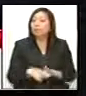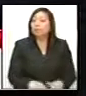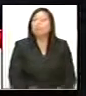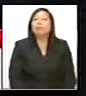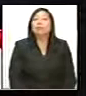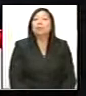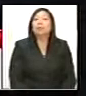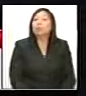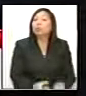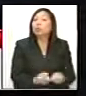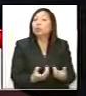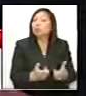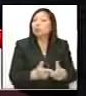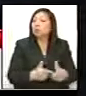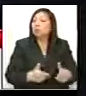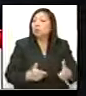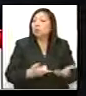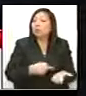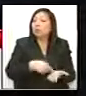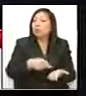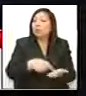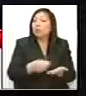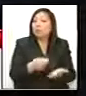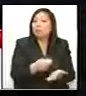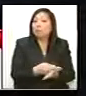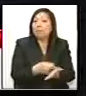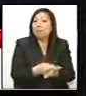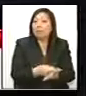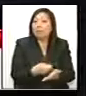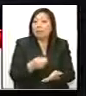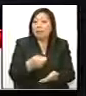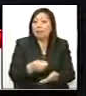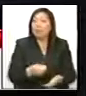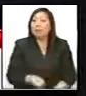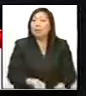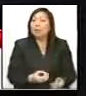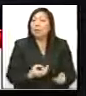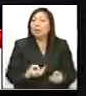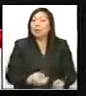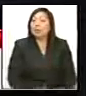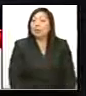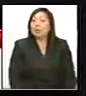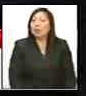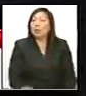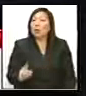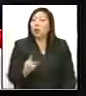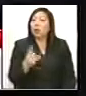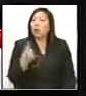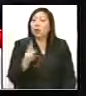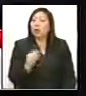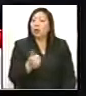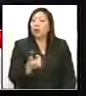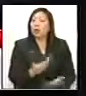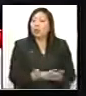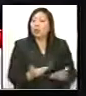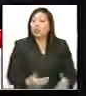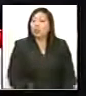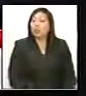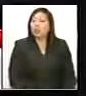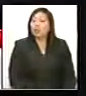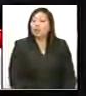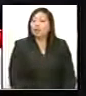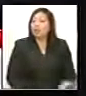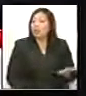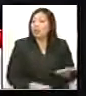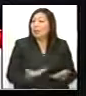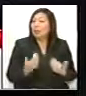incluso muchos lugares donde se les envía el dinero ex profeso para tal meta presupuestaria lo utilizan en otras cosas, ¿no? A pesar